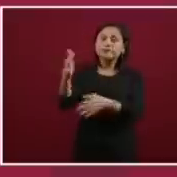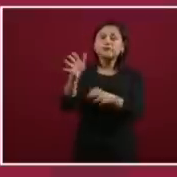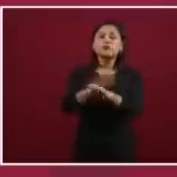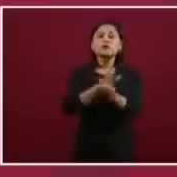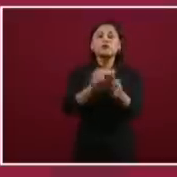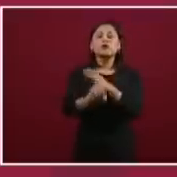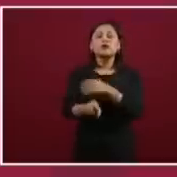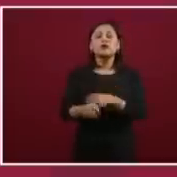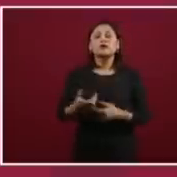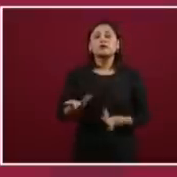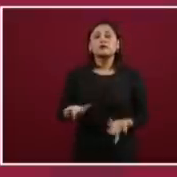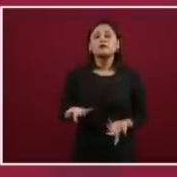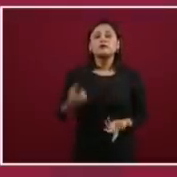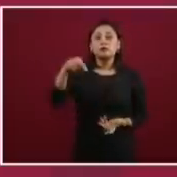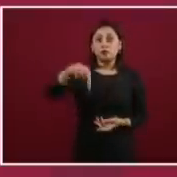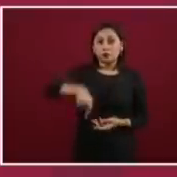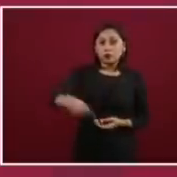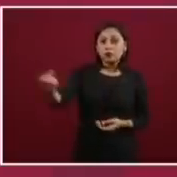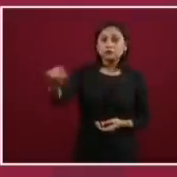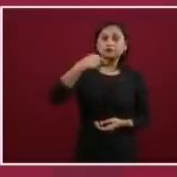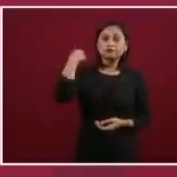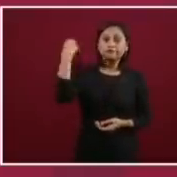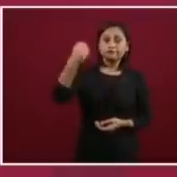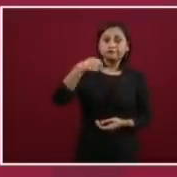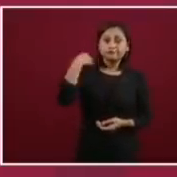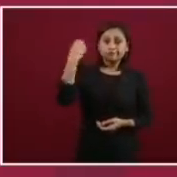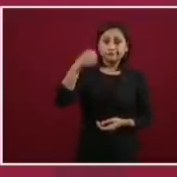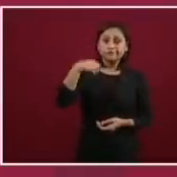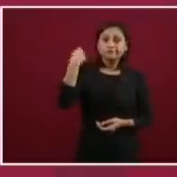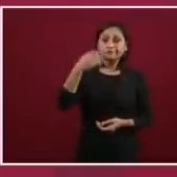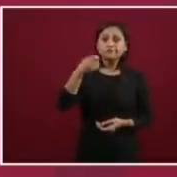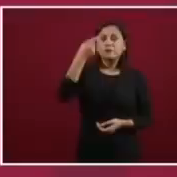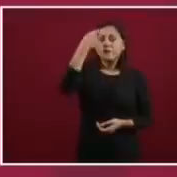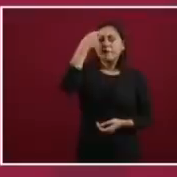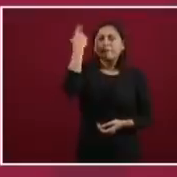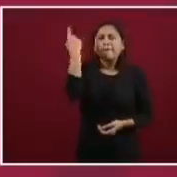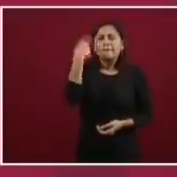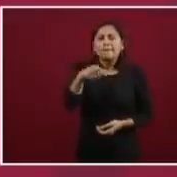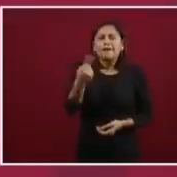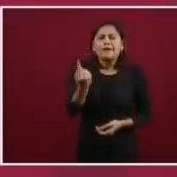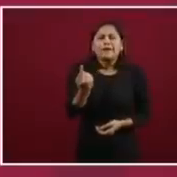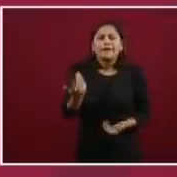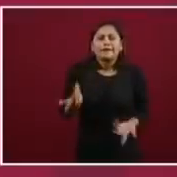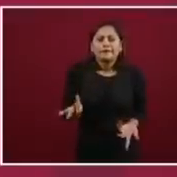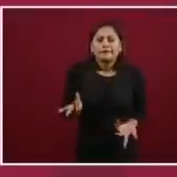esta rueda de prensa es que la gente se informa